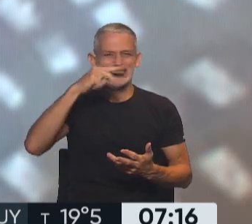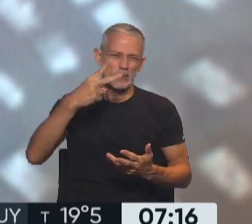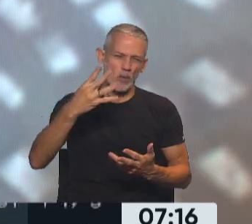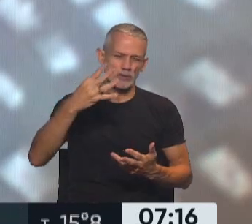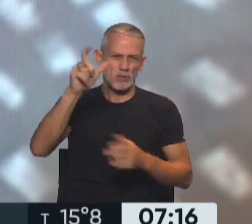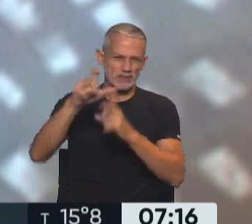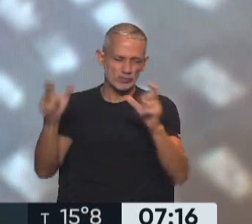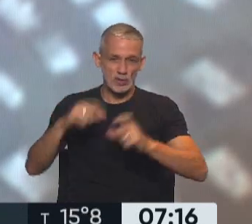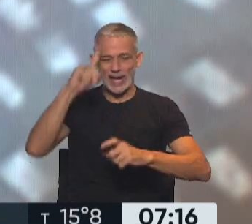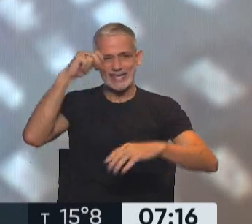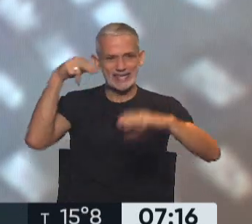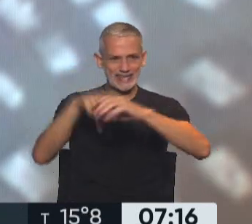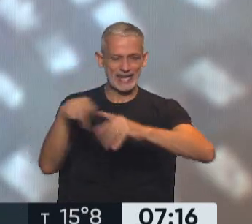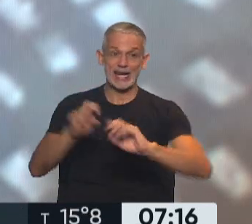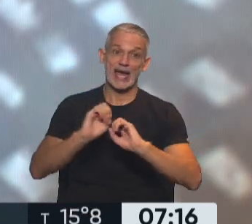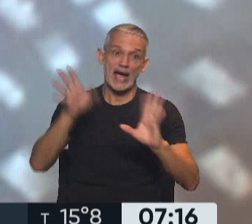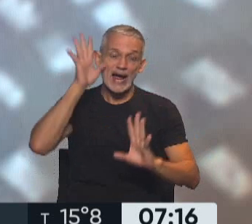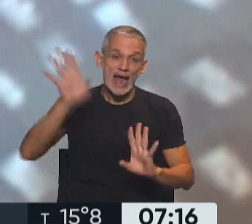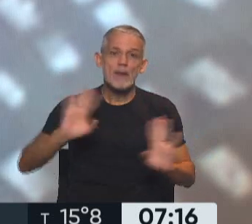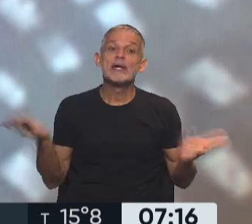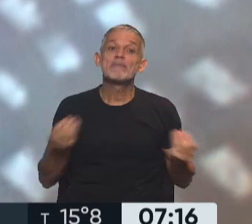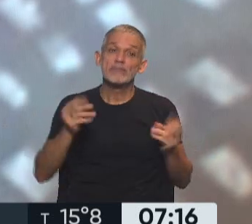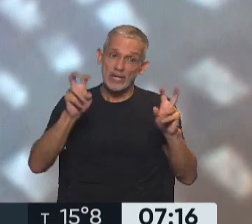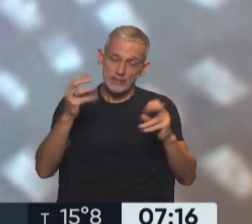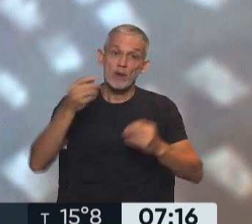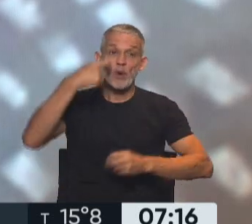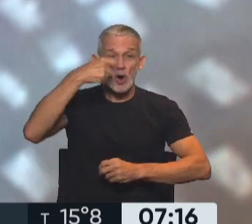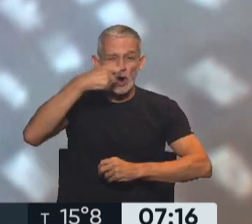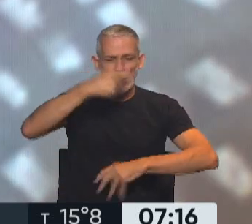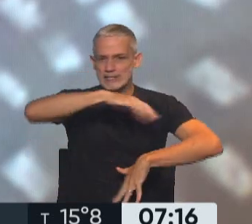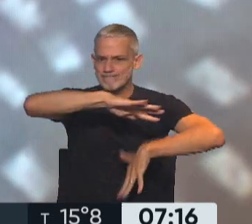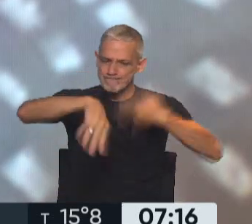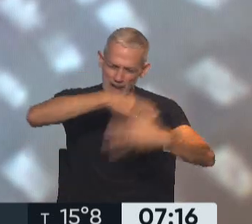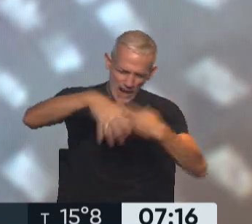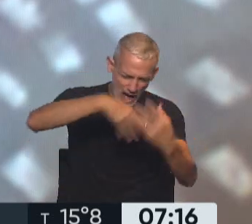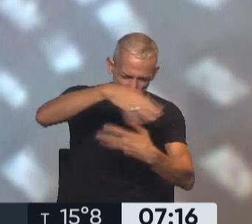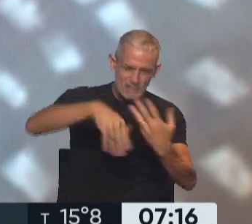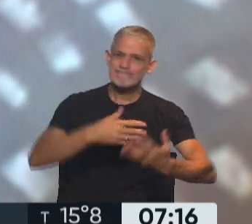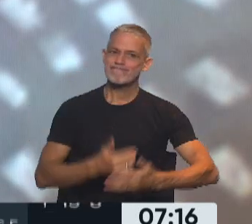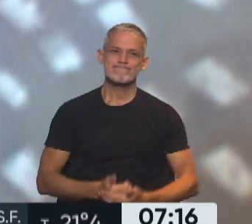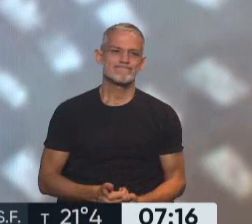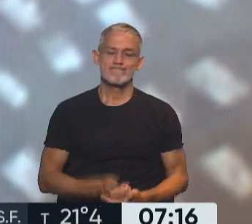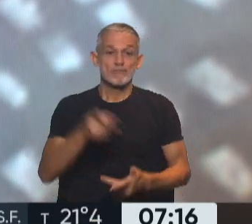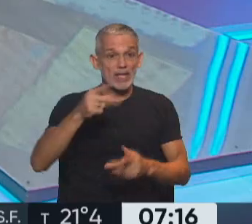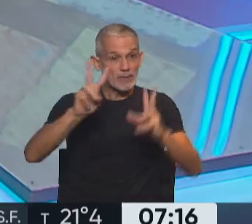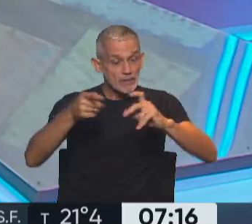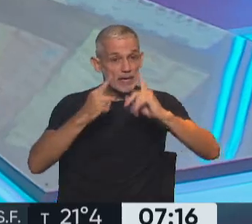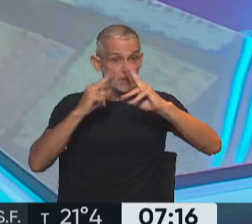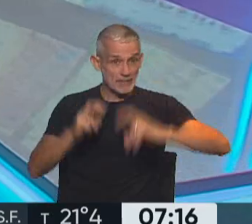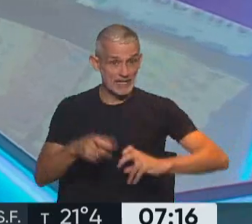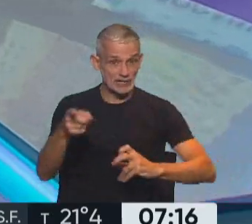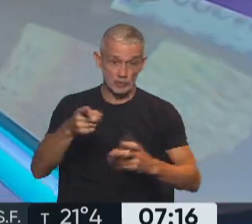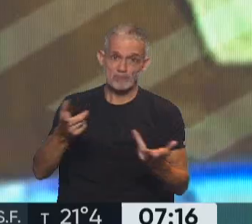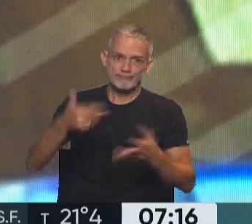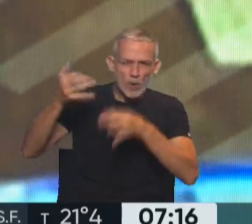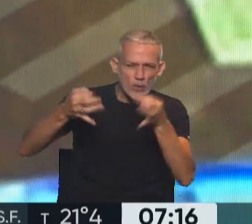situación grave. Precisamente de lo que estamos hablando es de la cocaína adulterada y bueno, también la investigación judicial, Néstor.